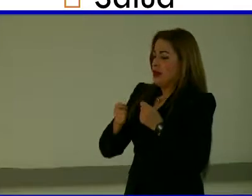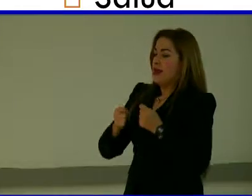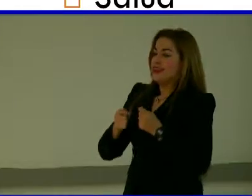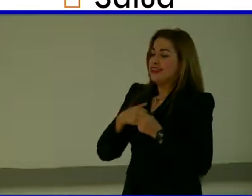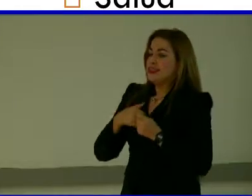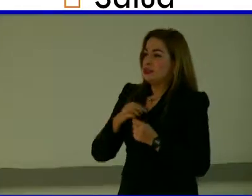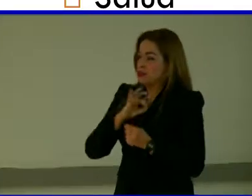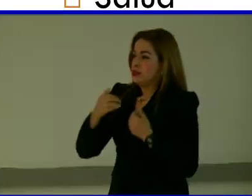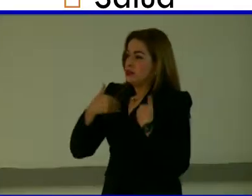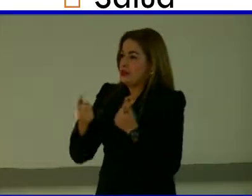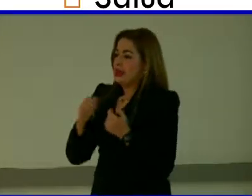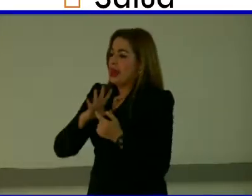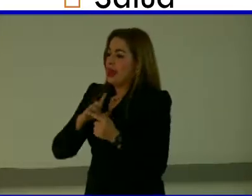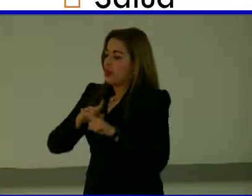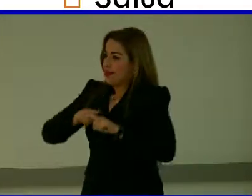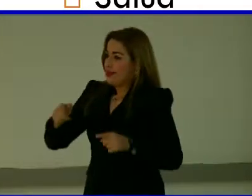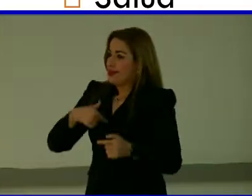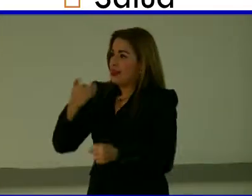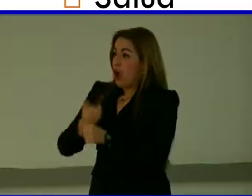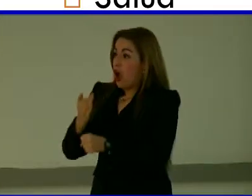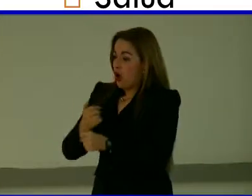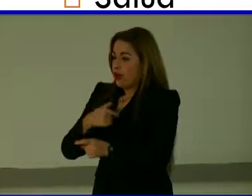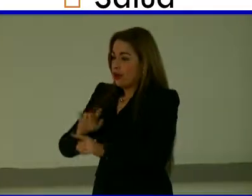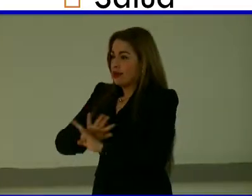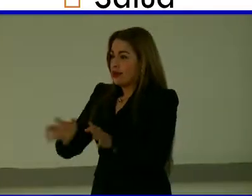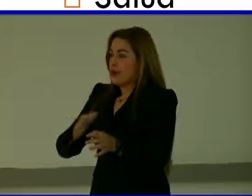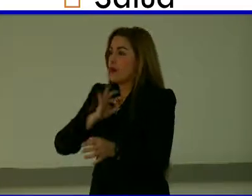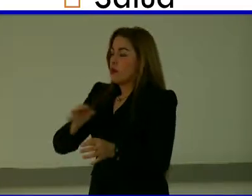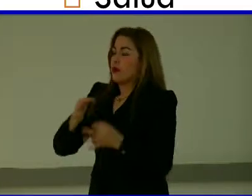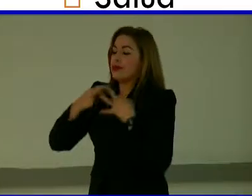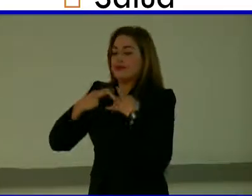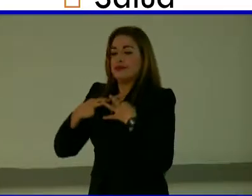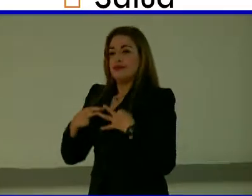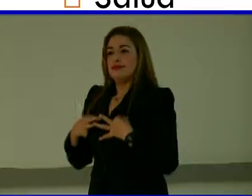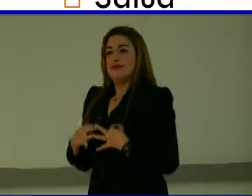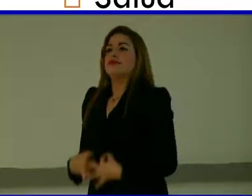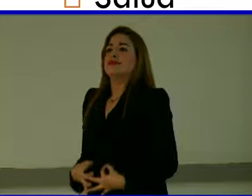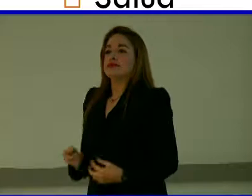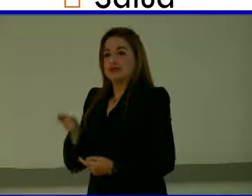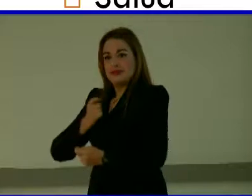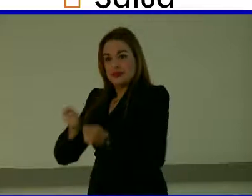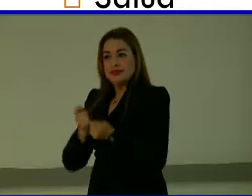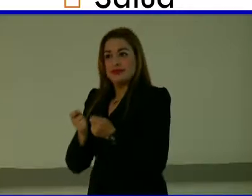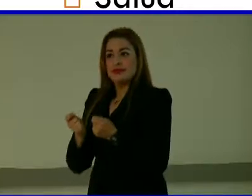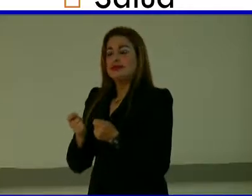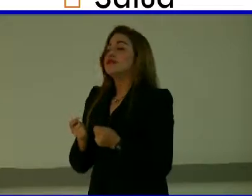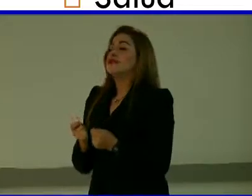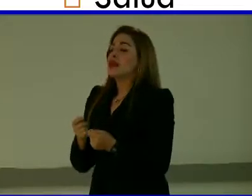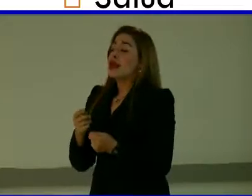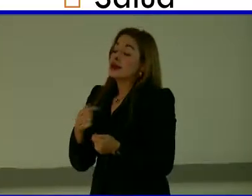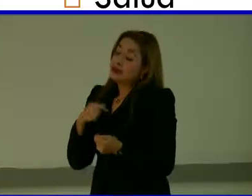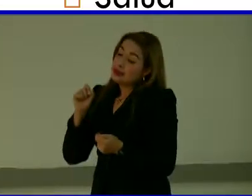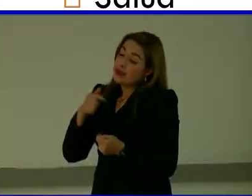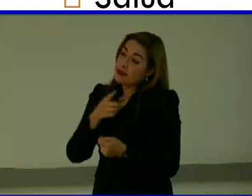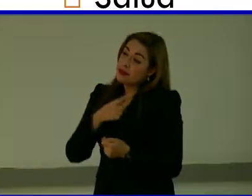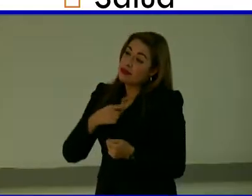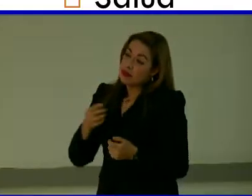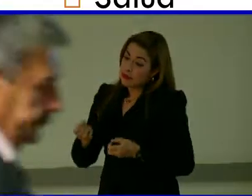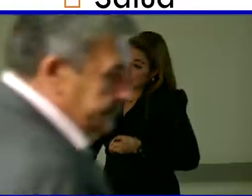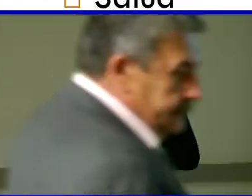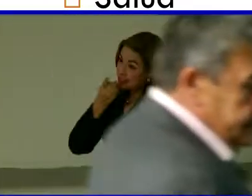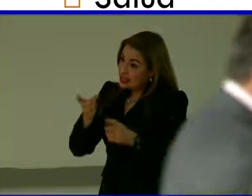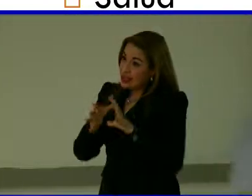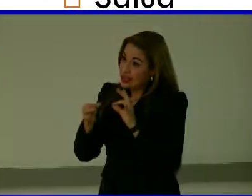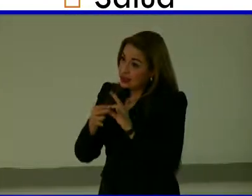no es que se inventa uno las cosas, pero a la misma vez tenemos que darle las destrezas necesarias a los estudiantes para que lo puedan